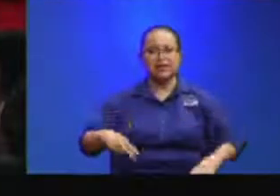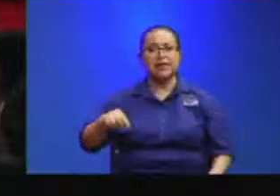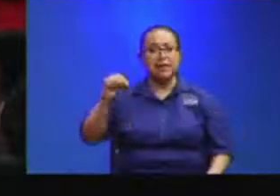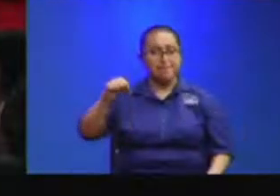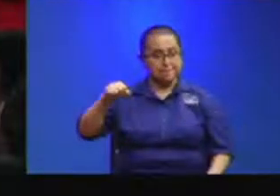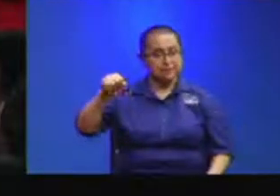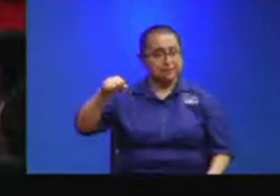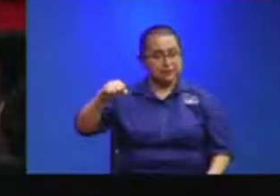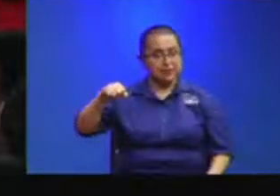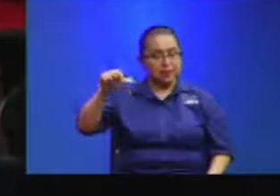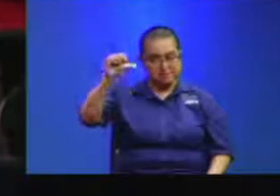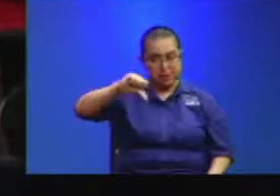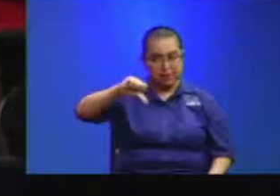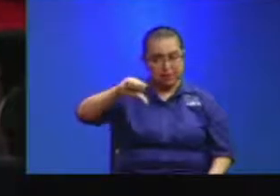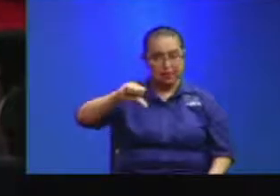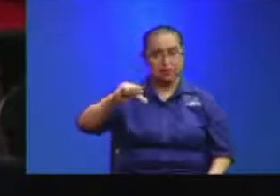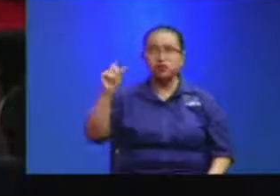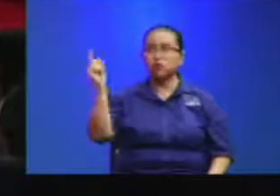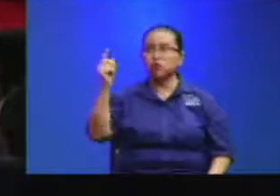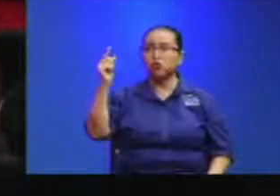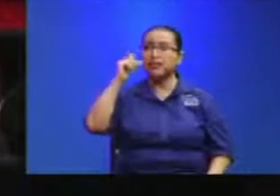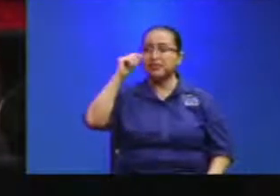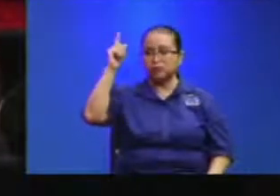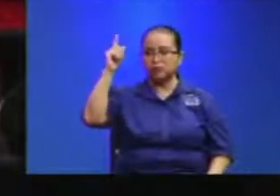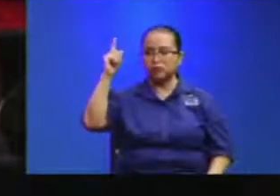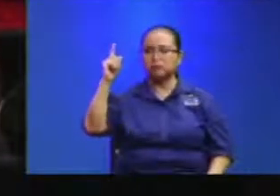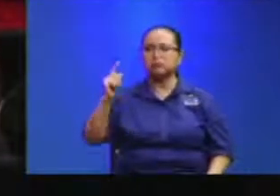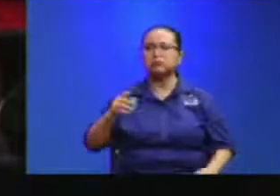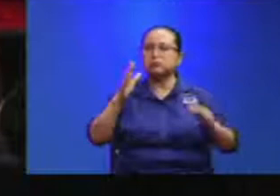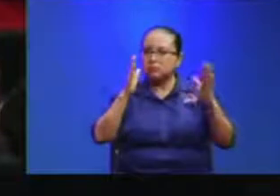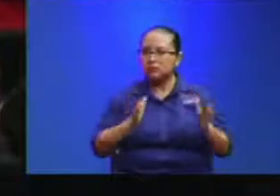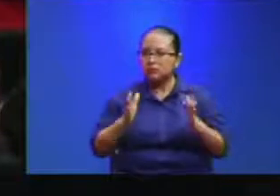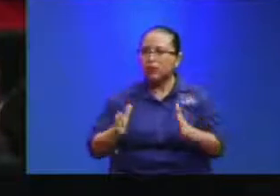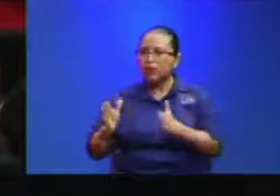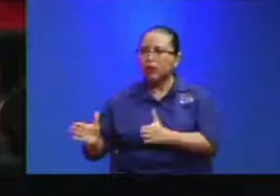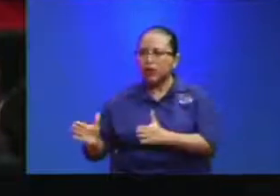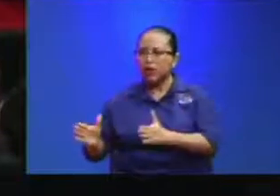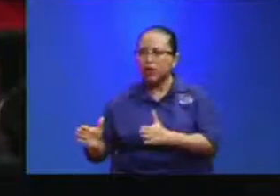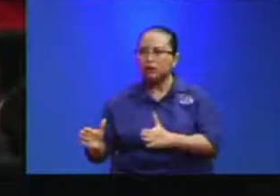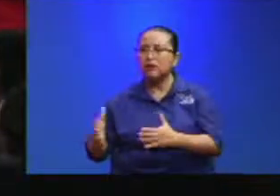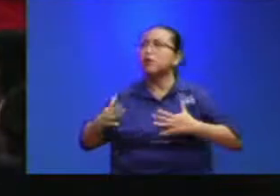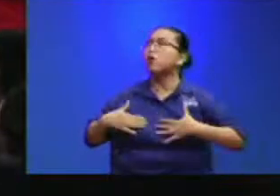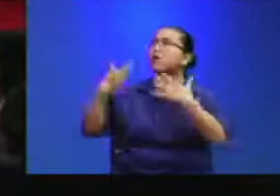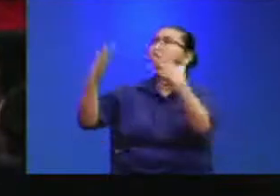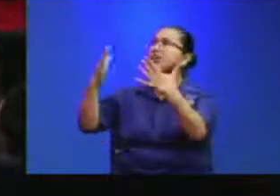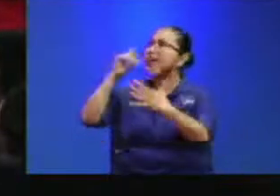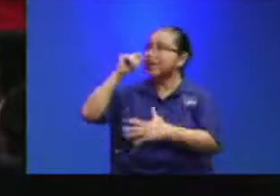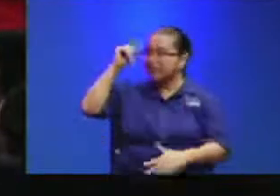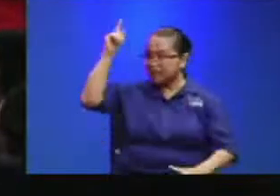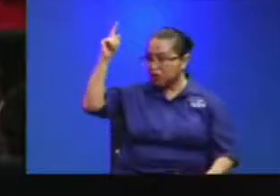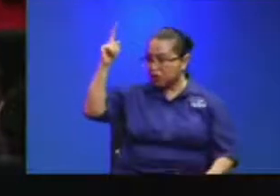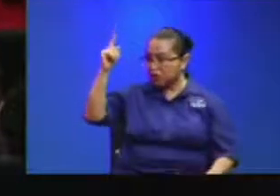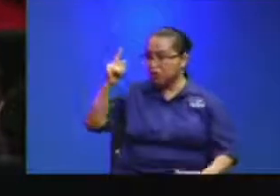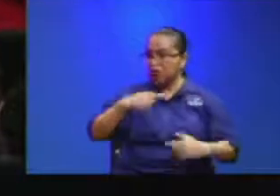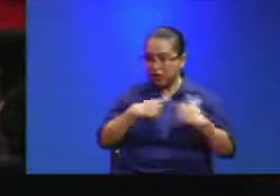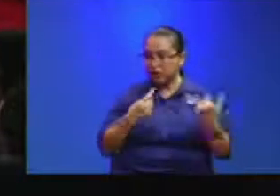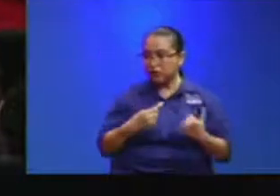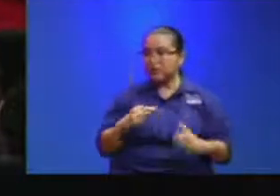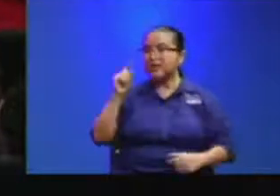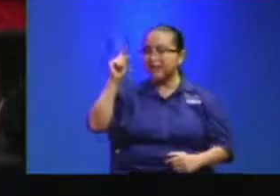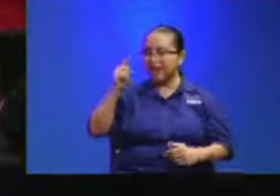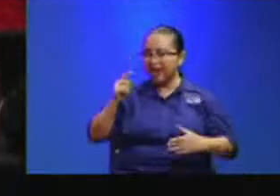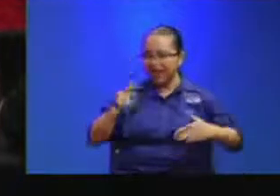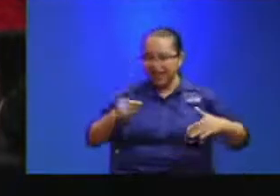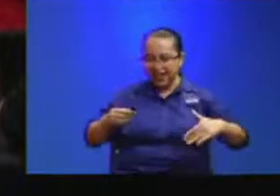el señor es el que puede componer tus caminos confía en jehová de todo tu corazón y el enderezar a